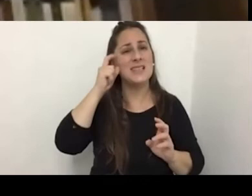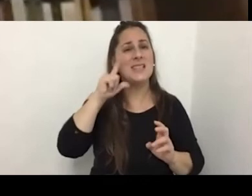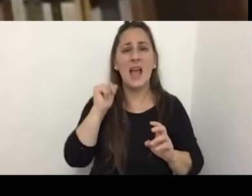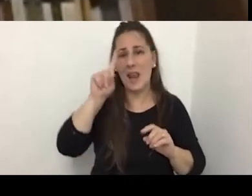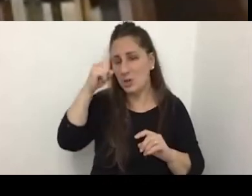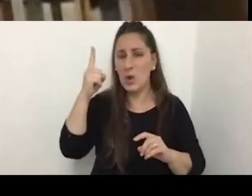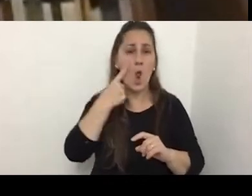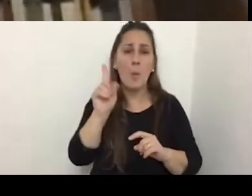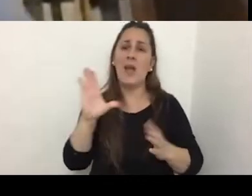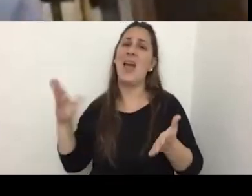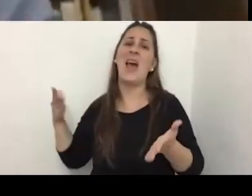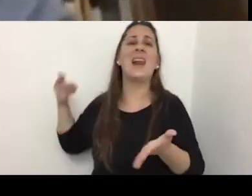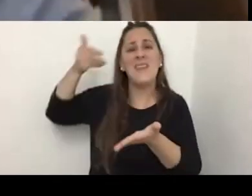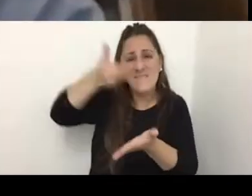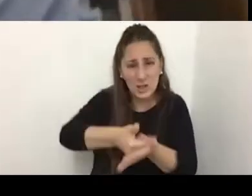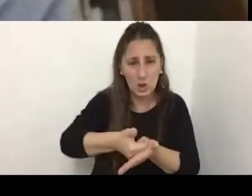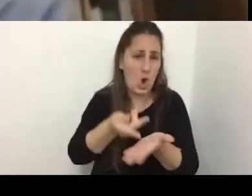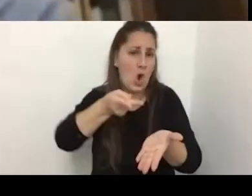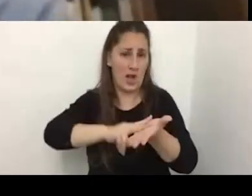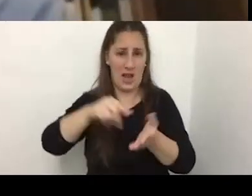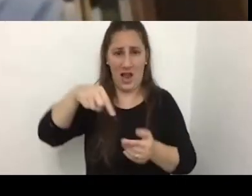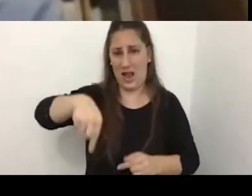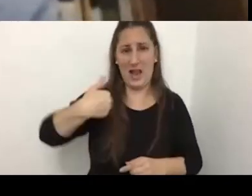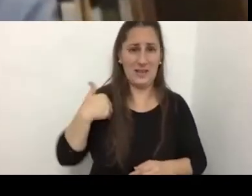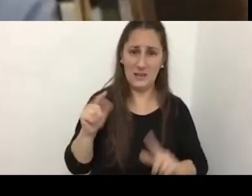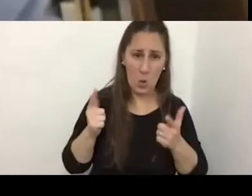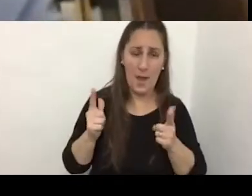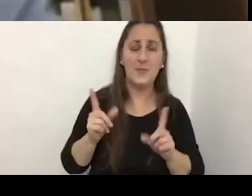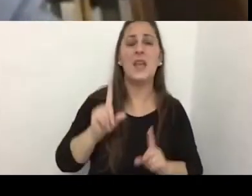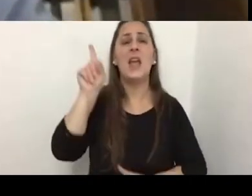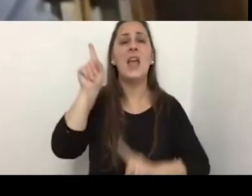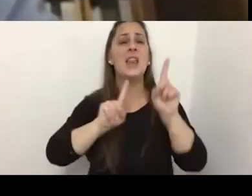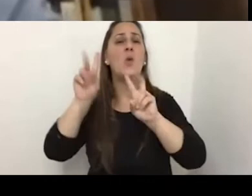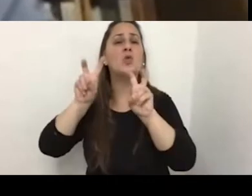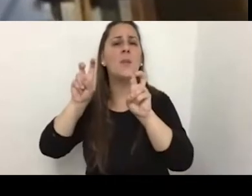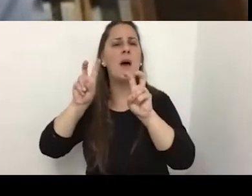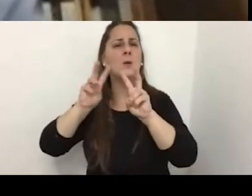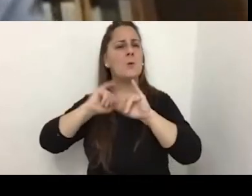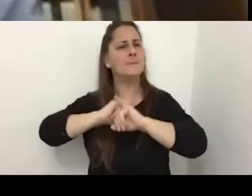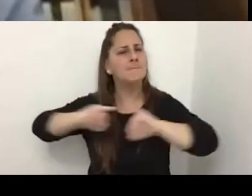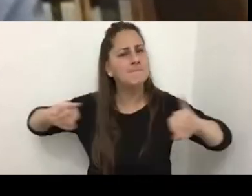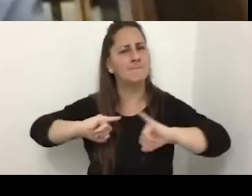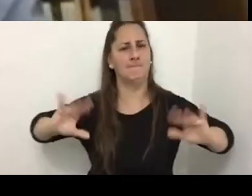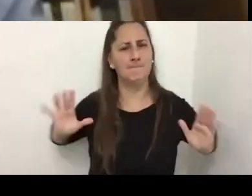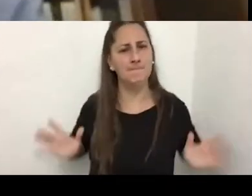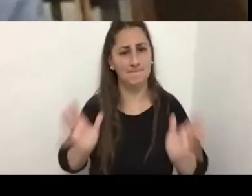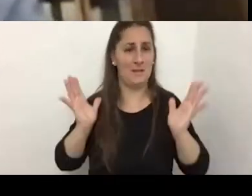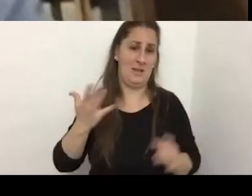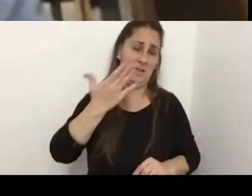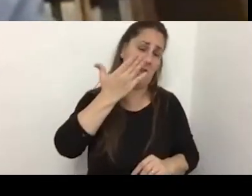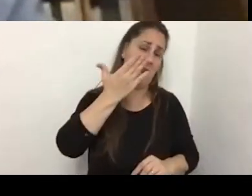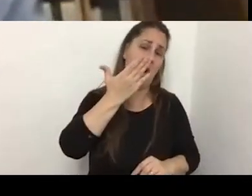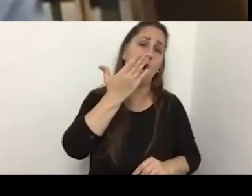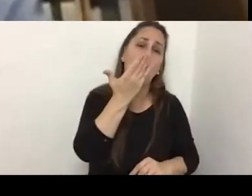país. En algunas cuestiones, porque esto no se impulsa suficiente desde el gobierno del Estado, y en